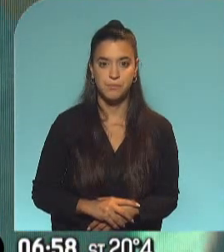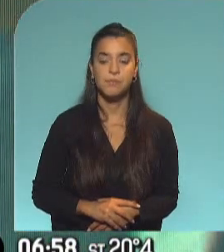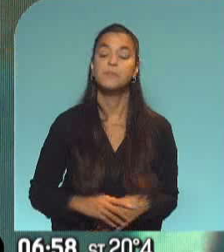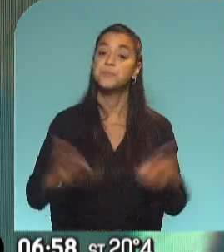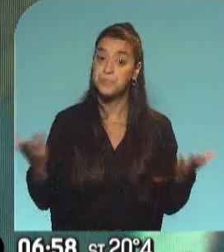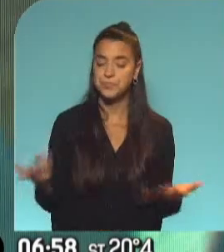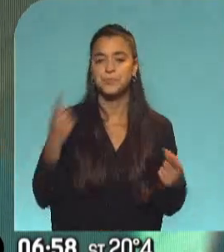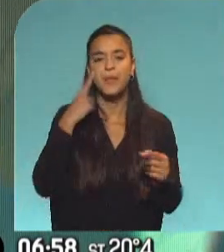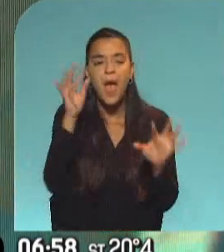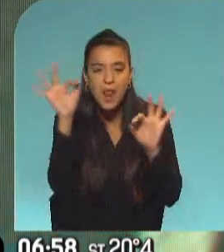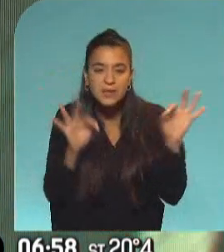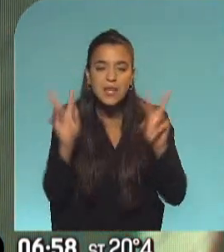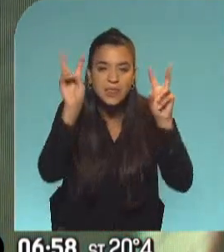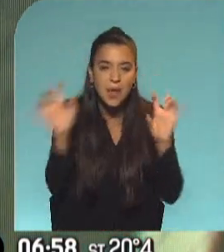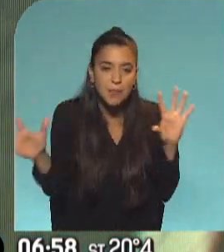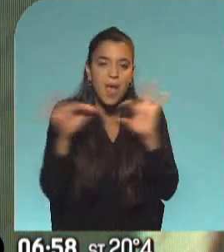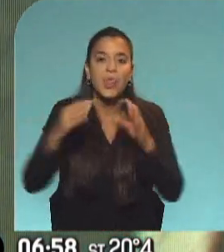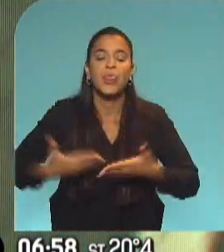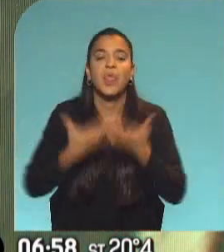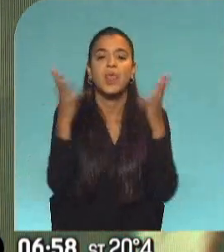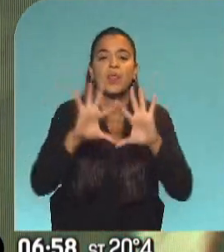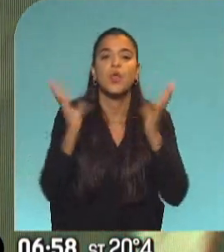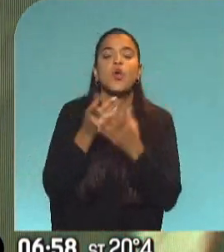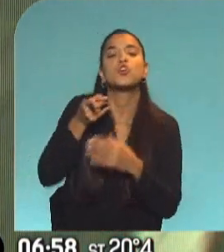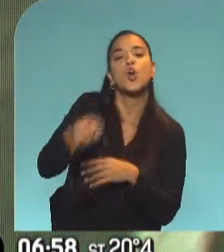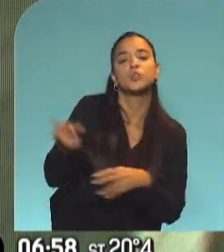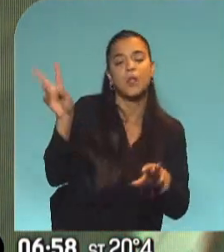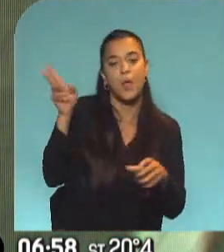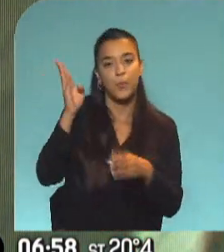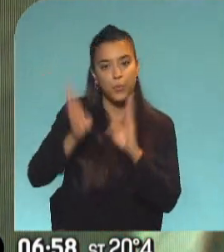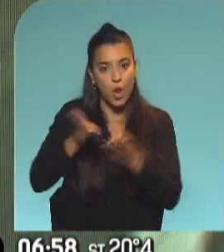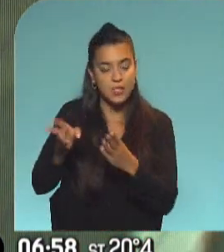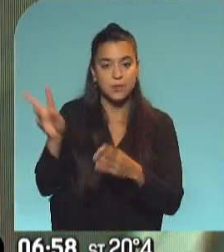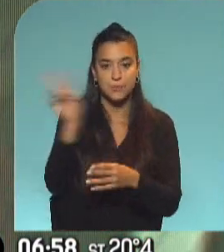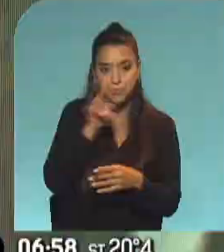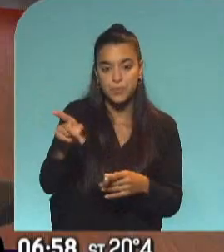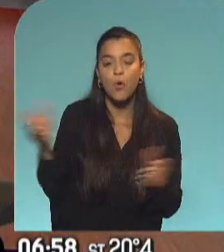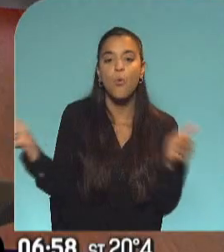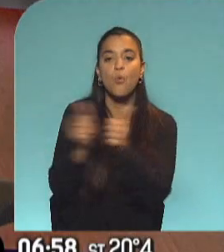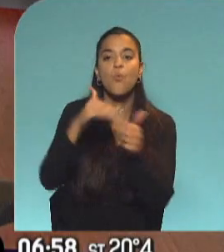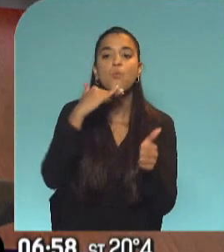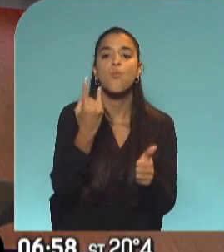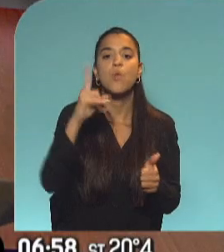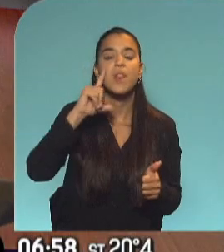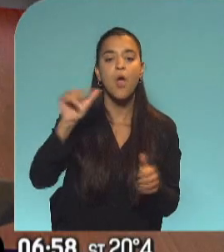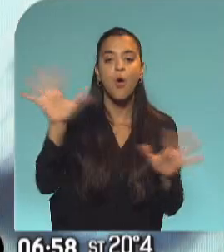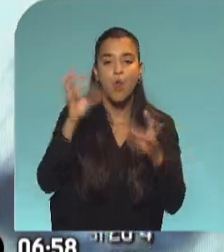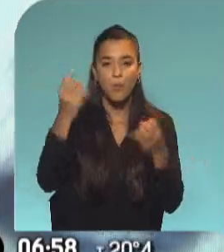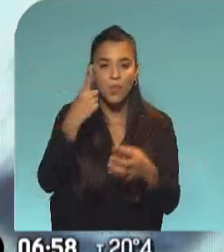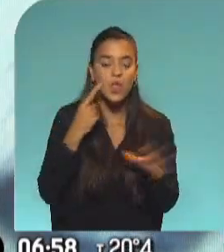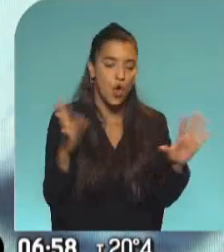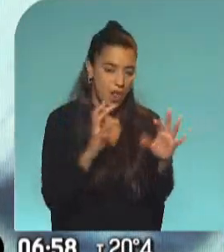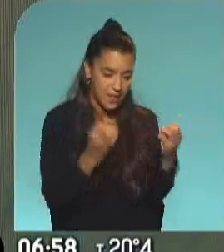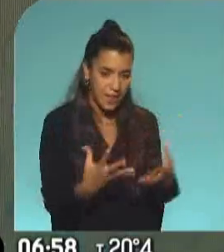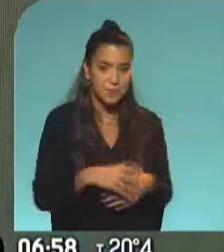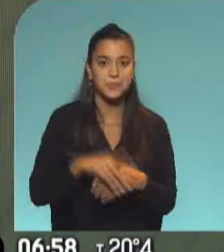A ver, y para seguir analizando este tema en este Día Internacional en contra de la Violencia contra la Mujer, estamos junto a Julia Kolodny. ¿Qué tal, Julita? Muy buen día. Hola, Silvi, muy buenos días.